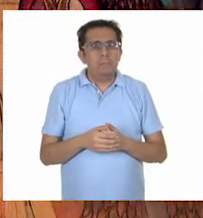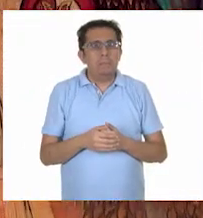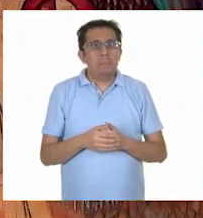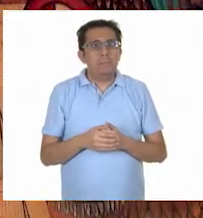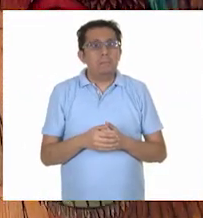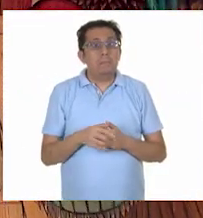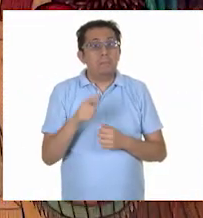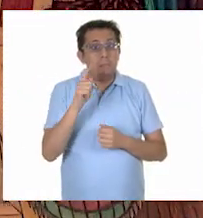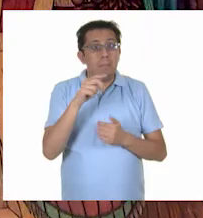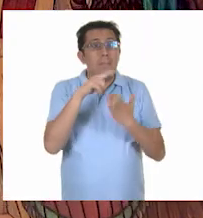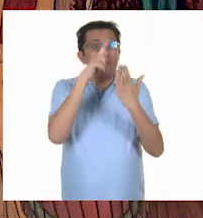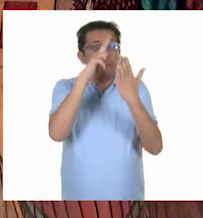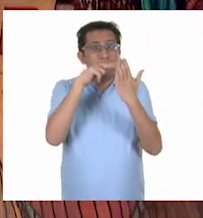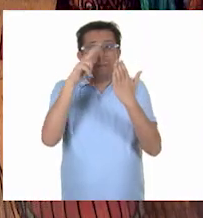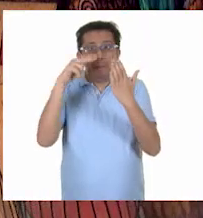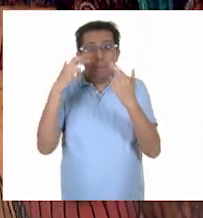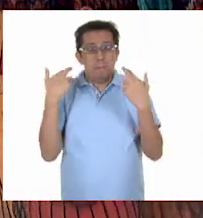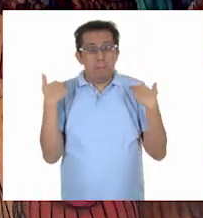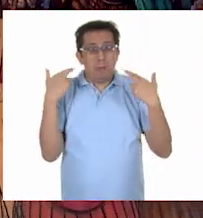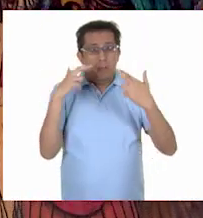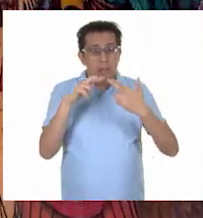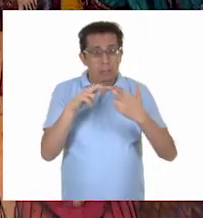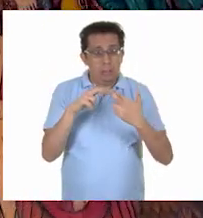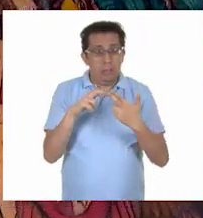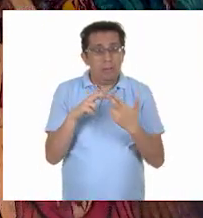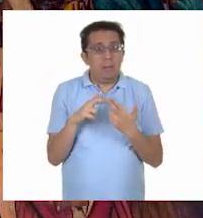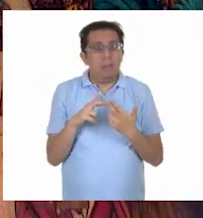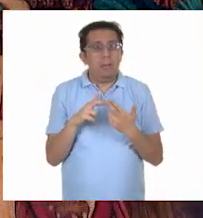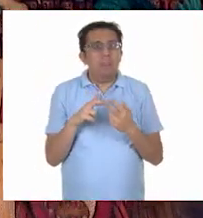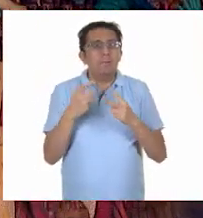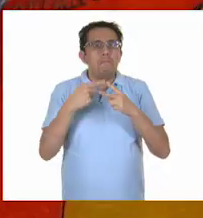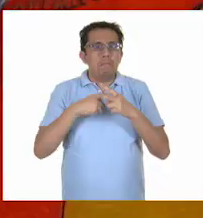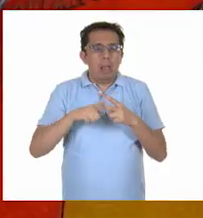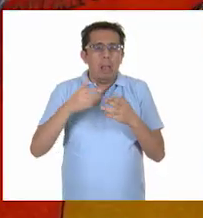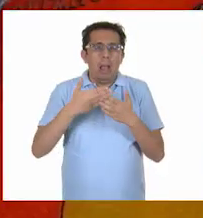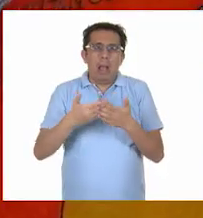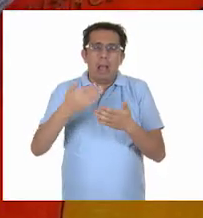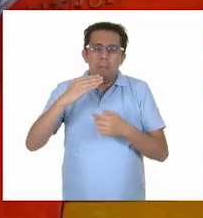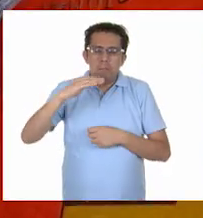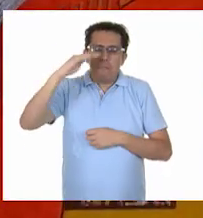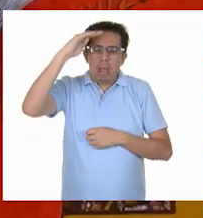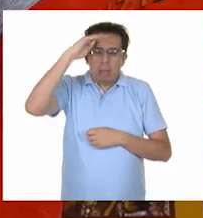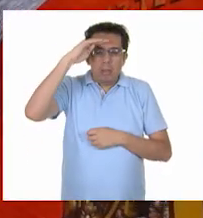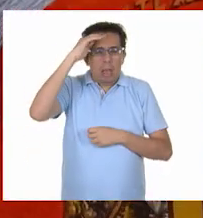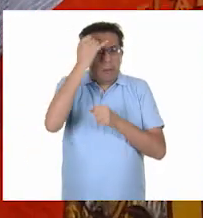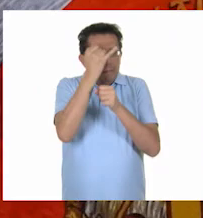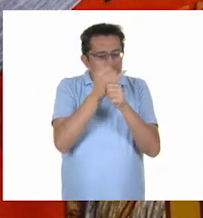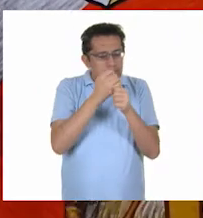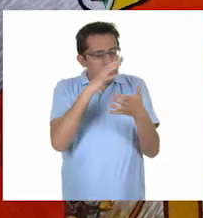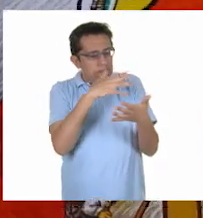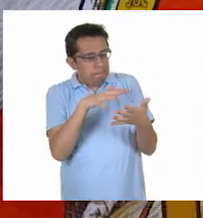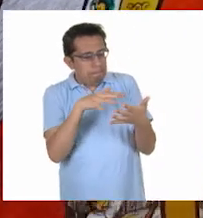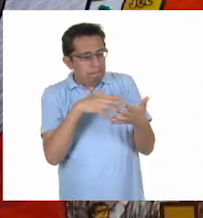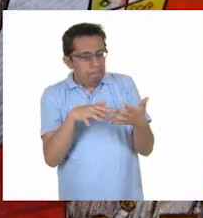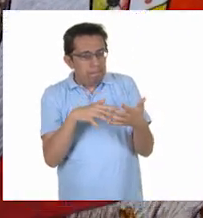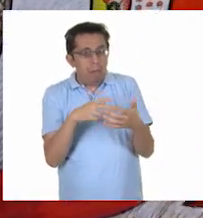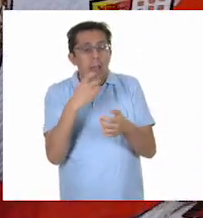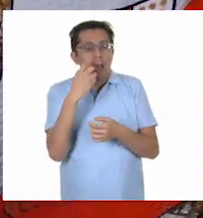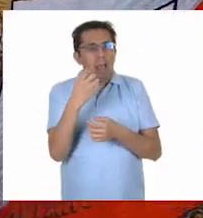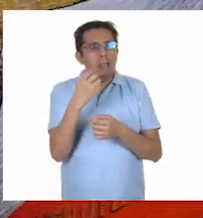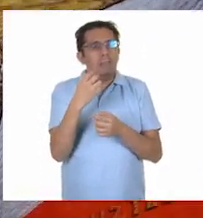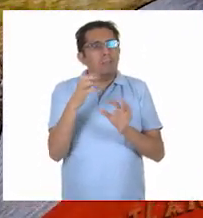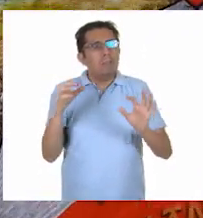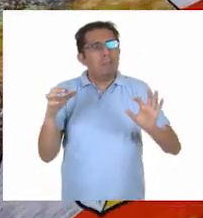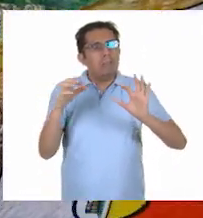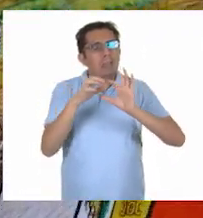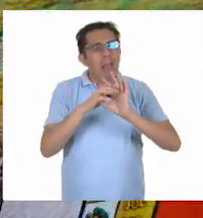Las escenas ideadas por el maestro Desiderio surgieron tras largas reflexiones y detenidas lecturas. Esta tlaxcaltequidad que